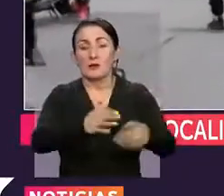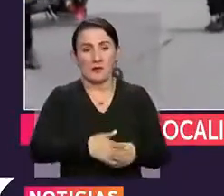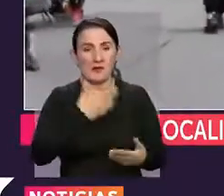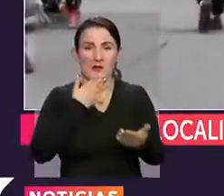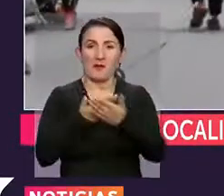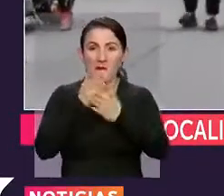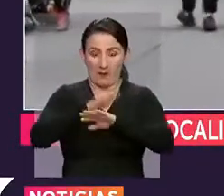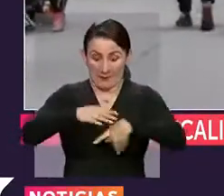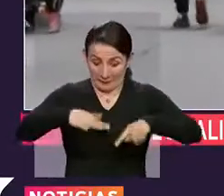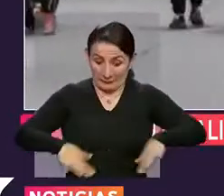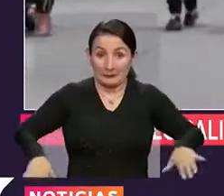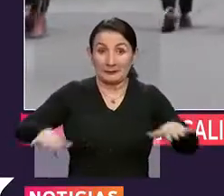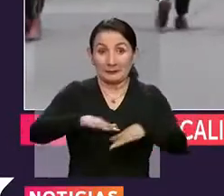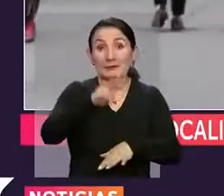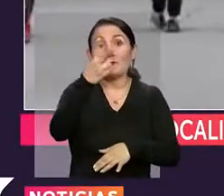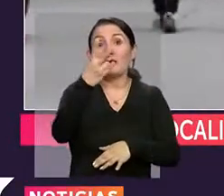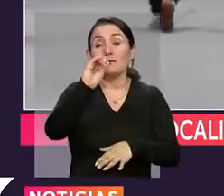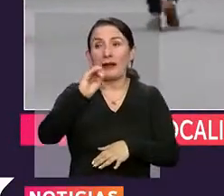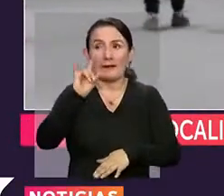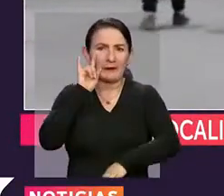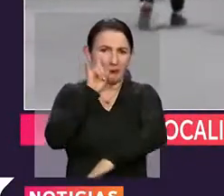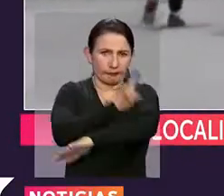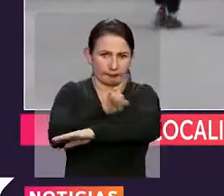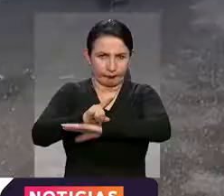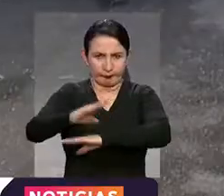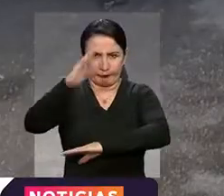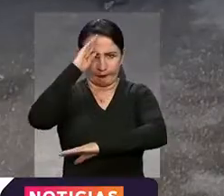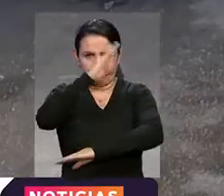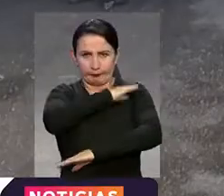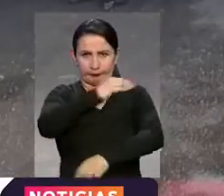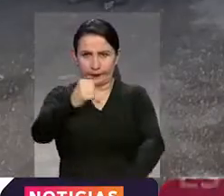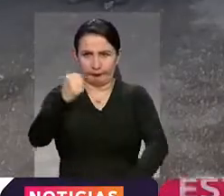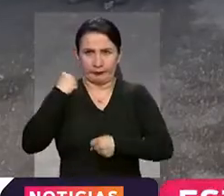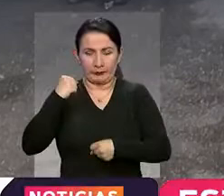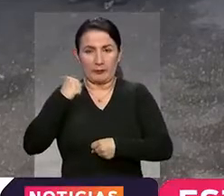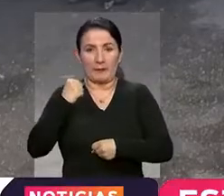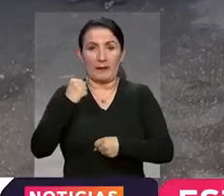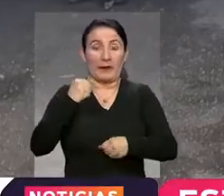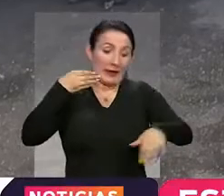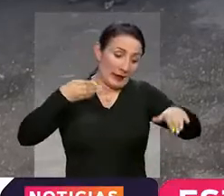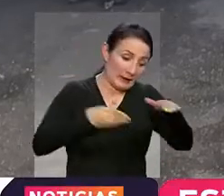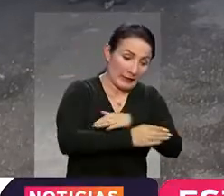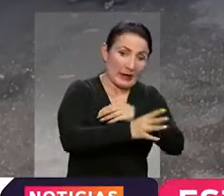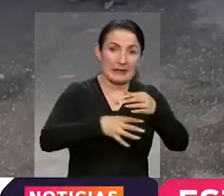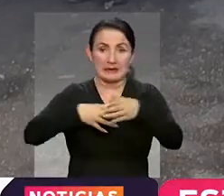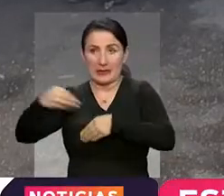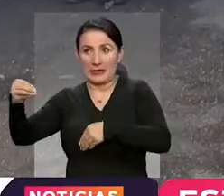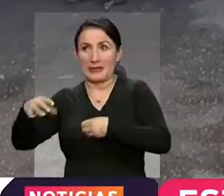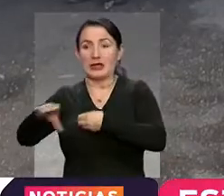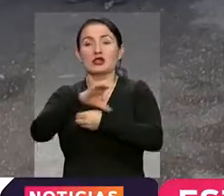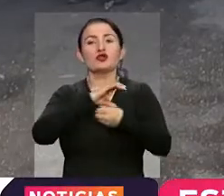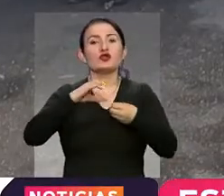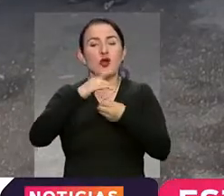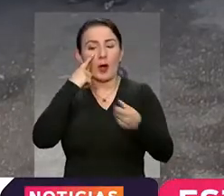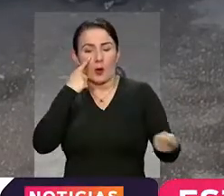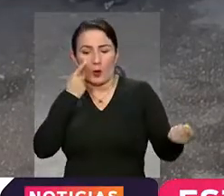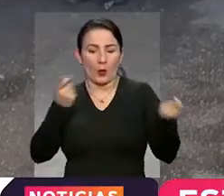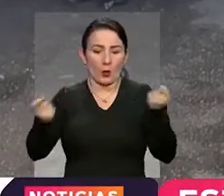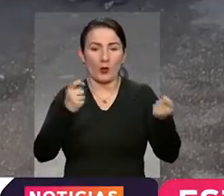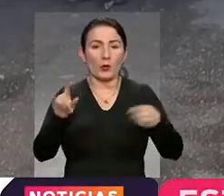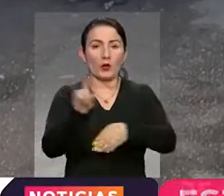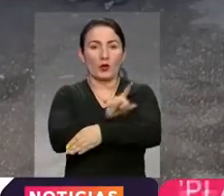Buenas tardes, son 20 puestos de control ubicados en las entradas y salidas de la ciudad. Esto bajo el